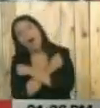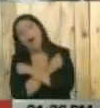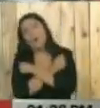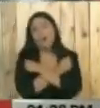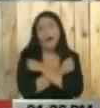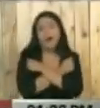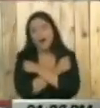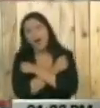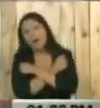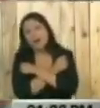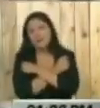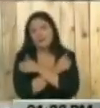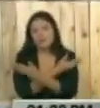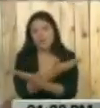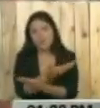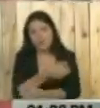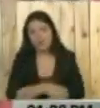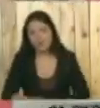solidario.